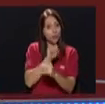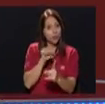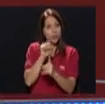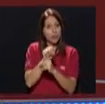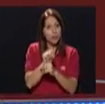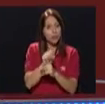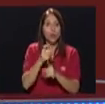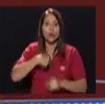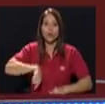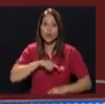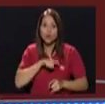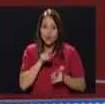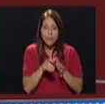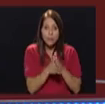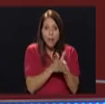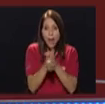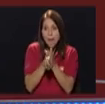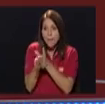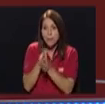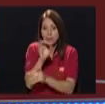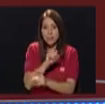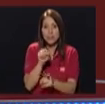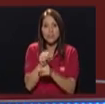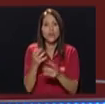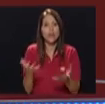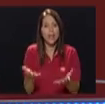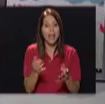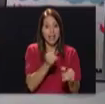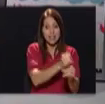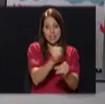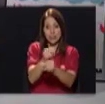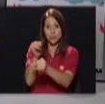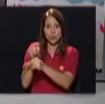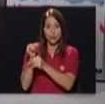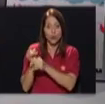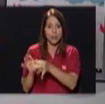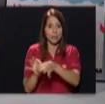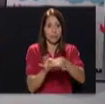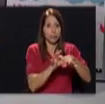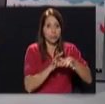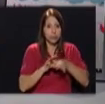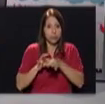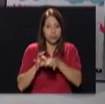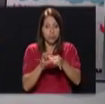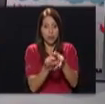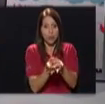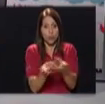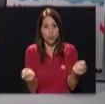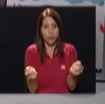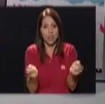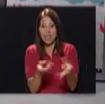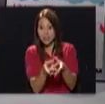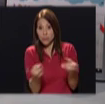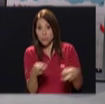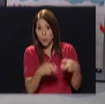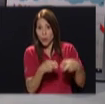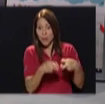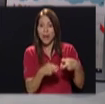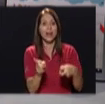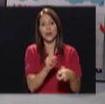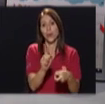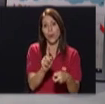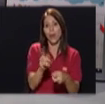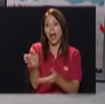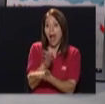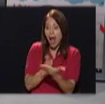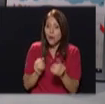y tenemos que justamente capitalizar esta situación en función de interinstitucionalmente abordar la situación. No como un